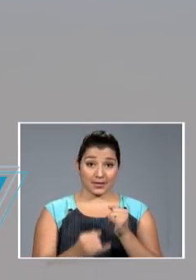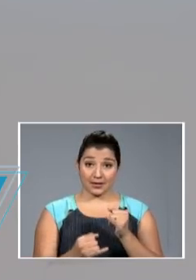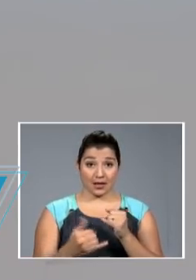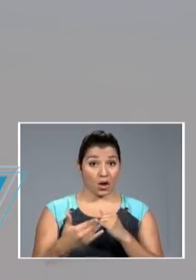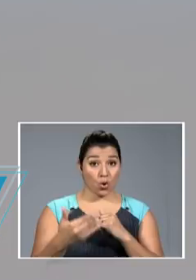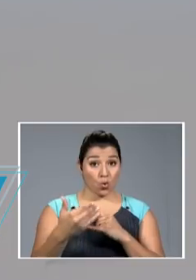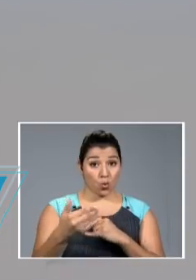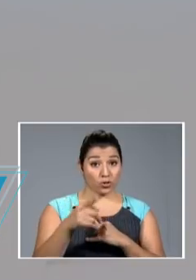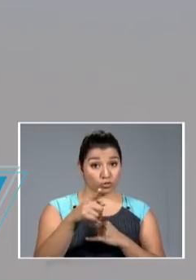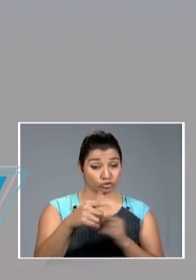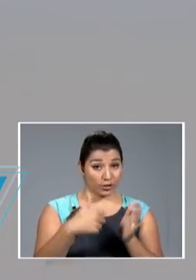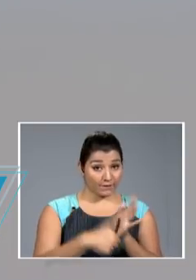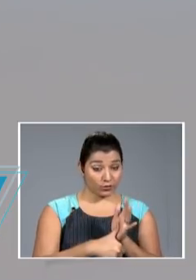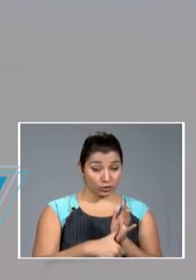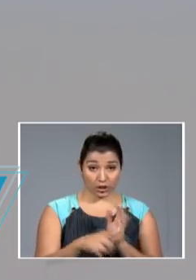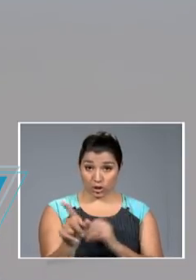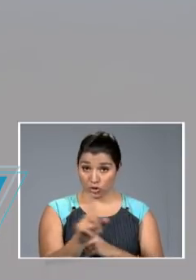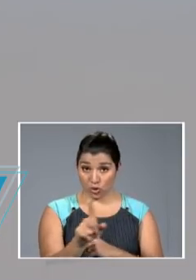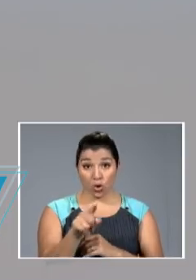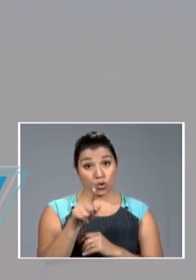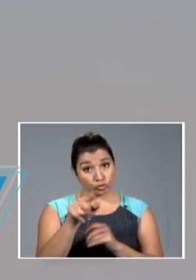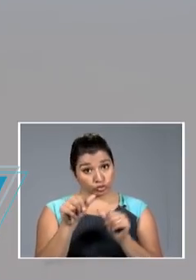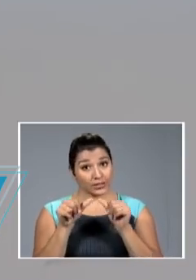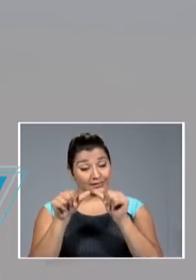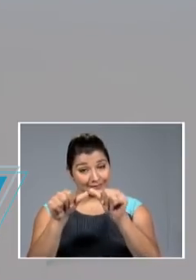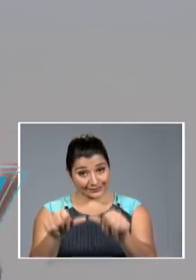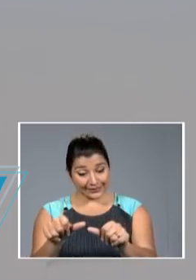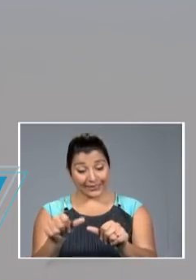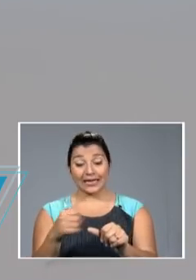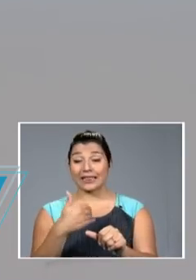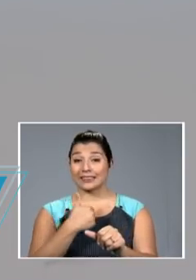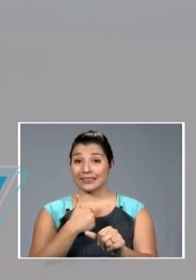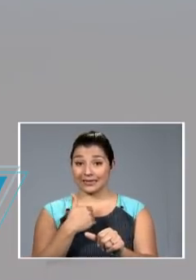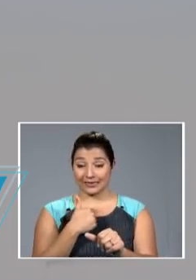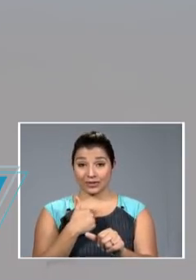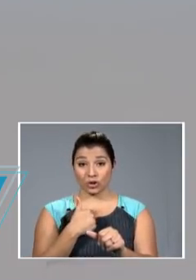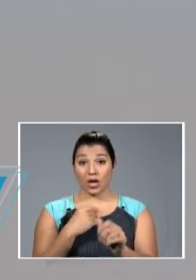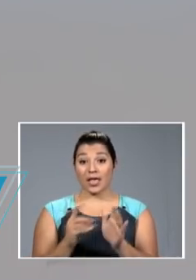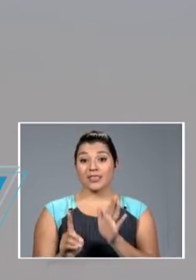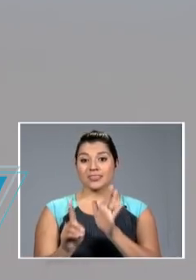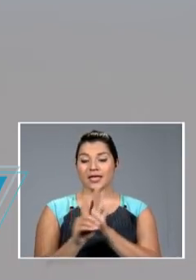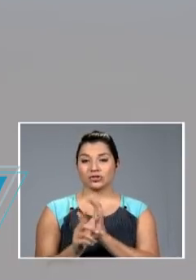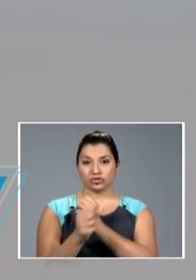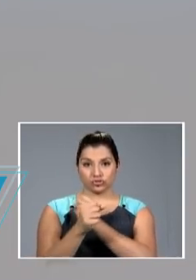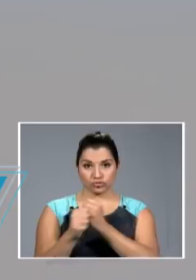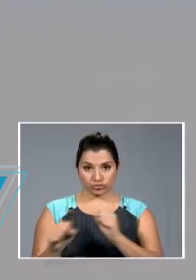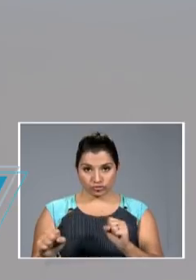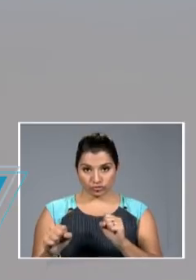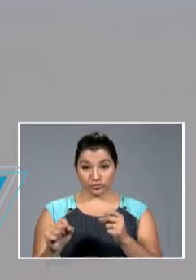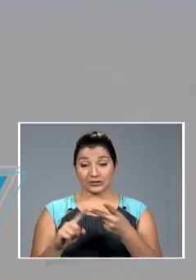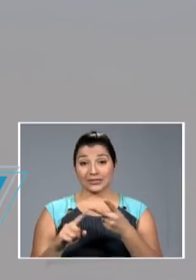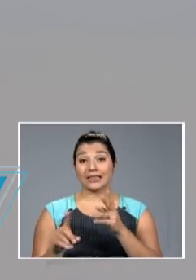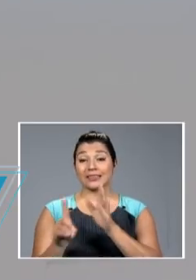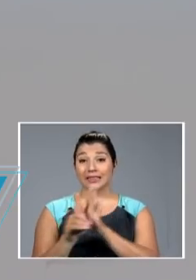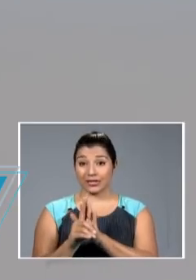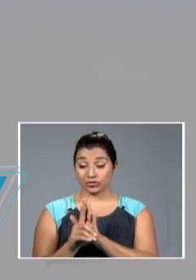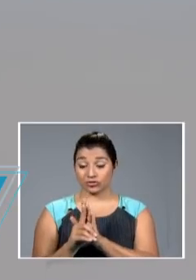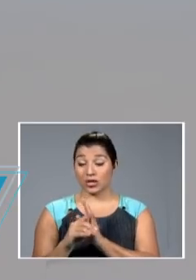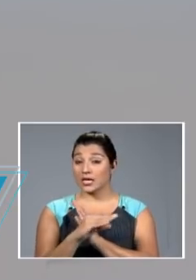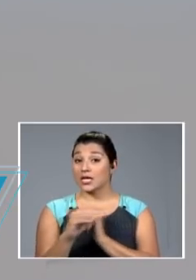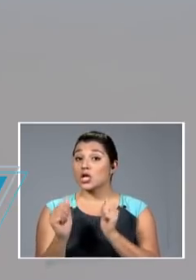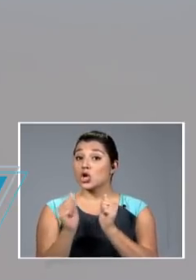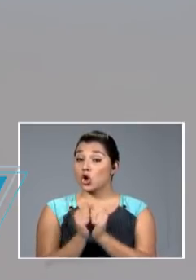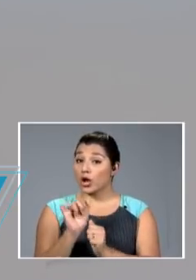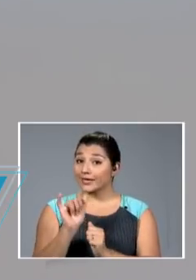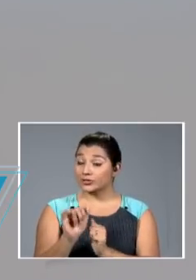usted emite su voto. Usted sigue siendo portador y portadora de soberanía y de derechos, y con esos